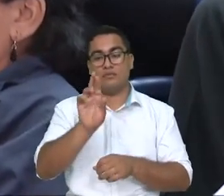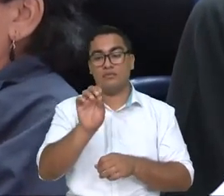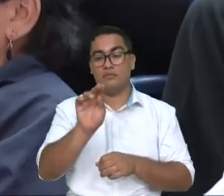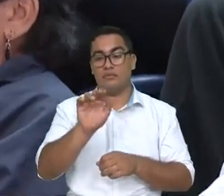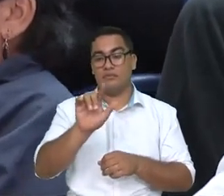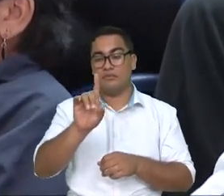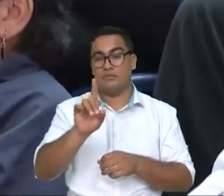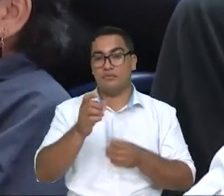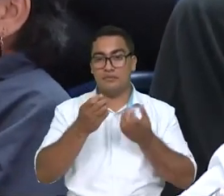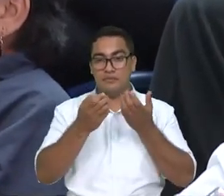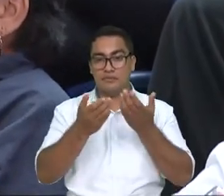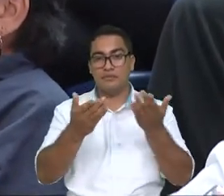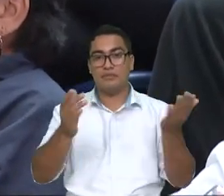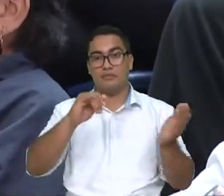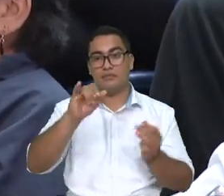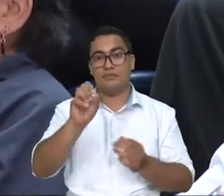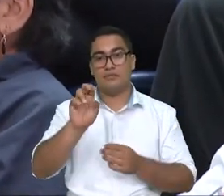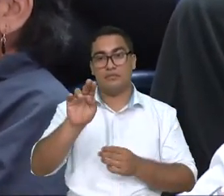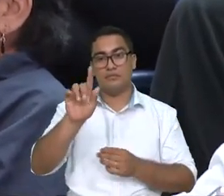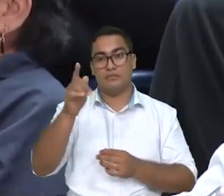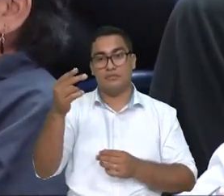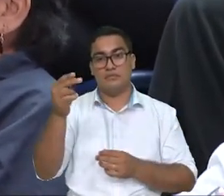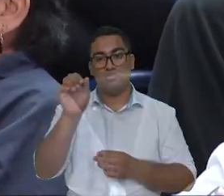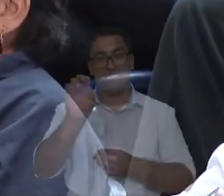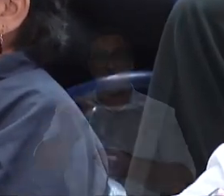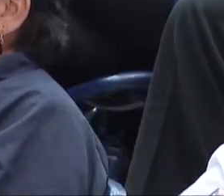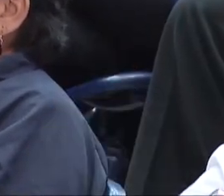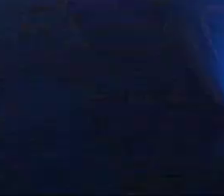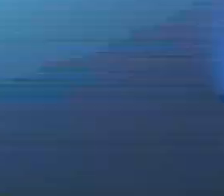Ruiz, informó para el canal parlamentario Jonathan Castro.